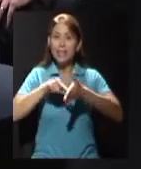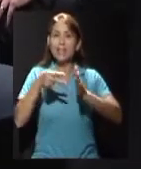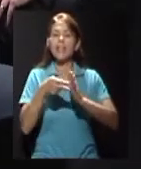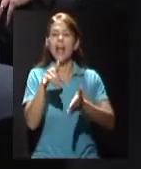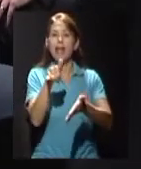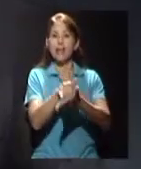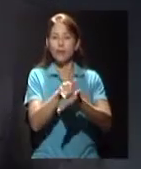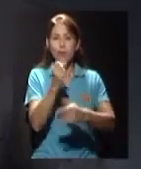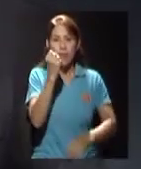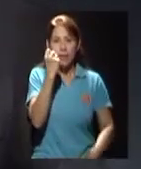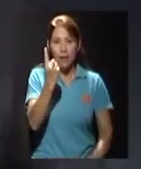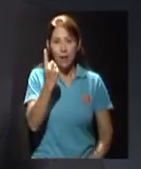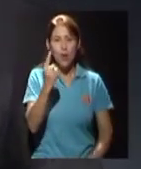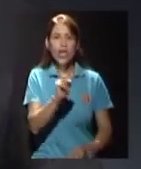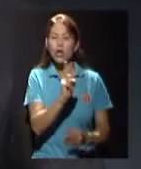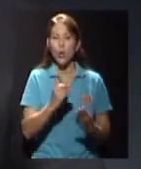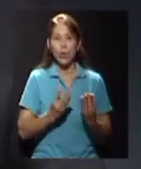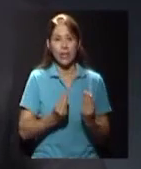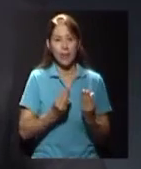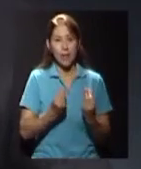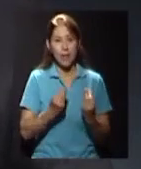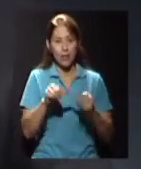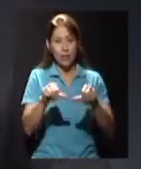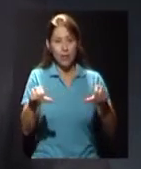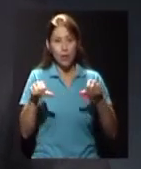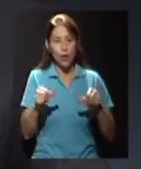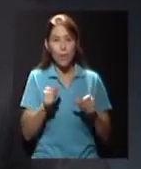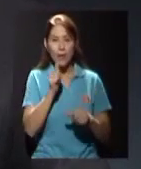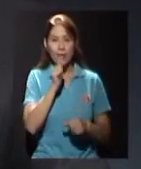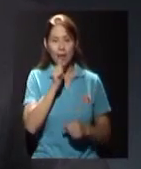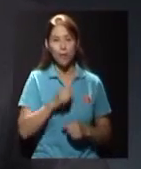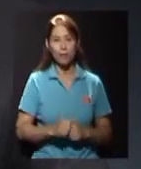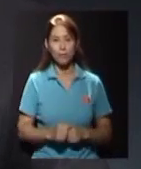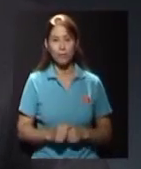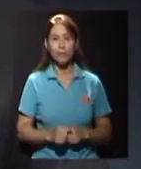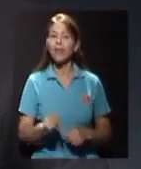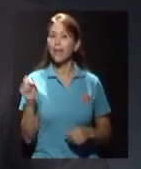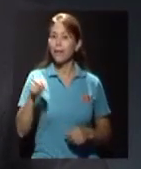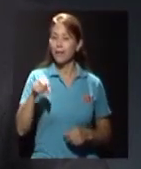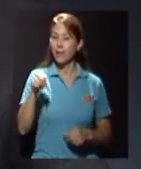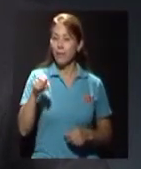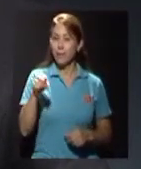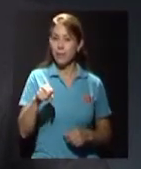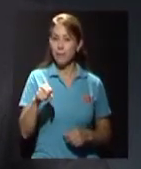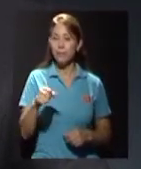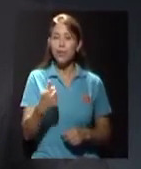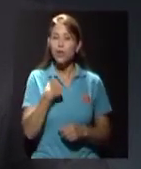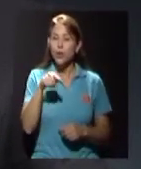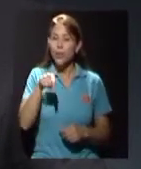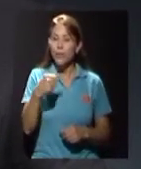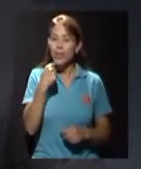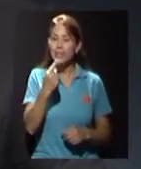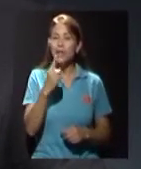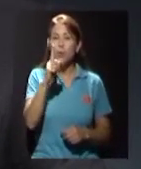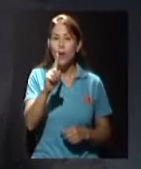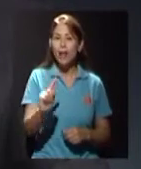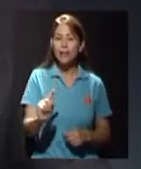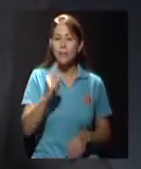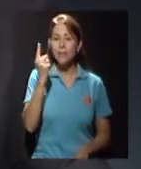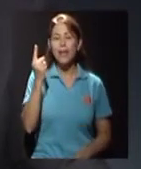privado efectivamente yo tengo que decir que una de las primeras